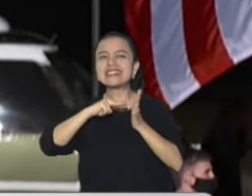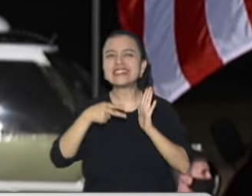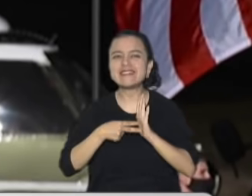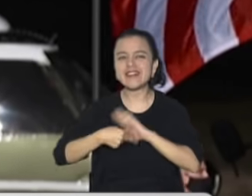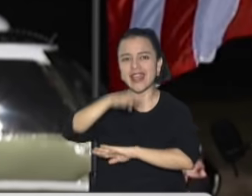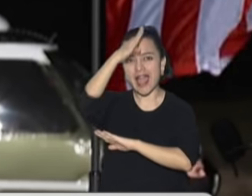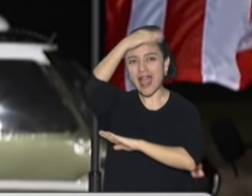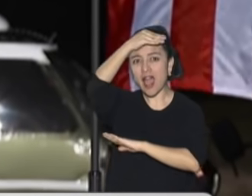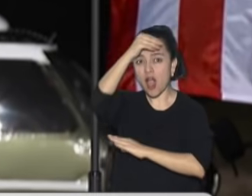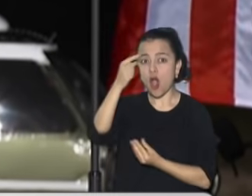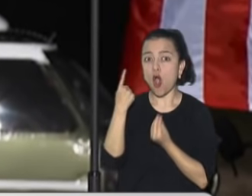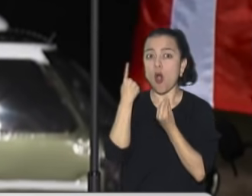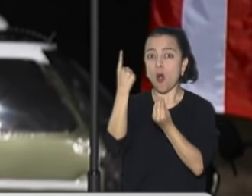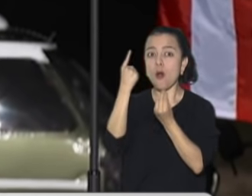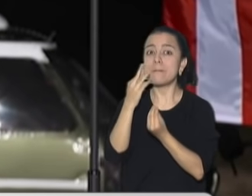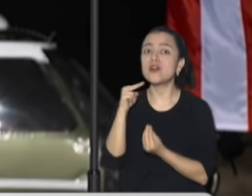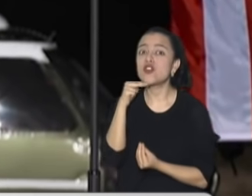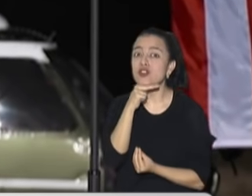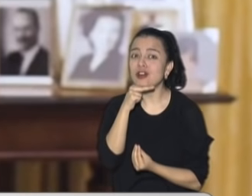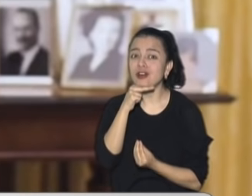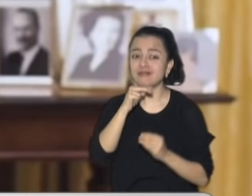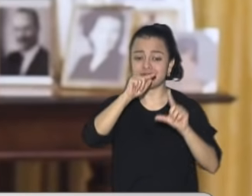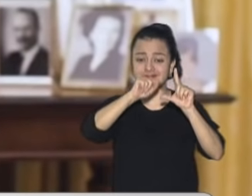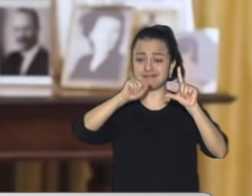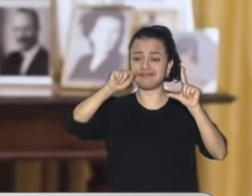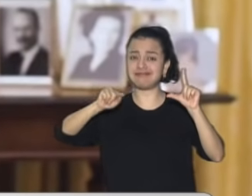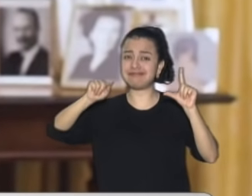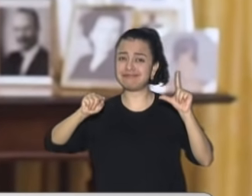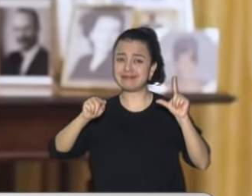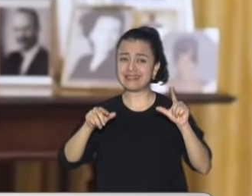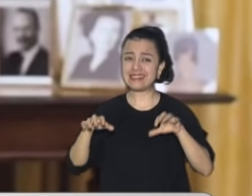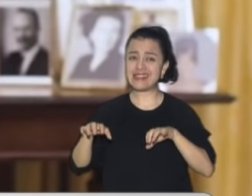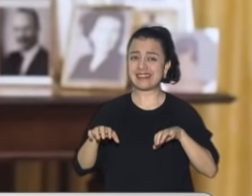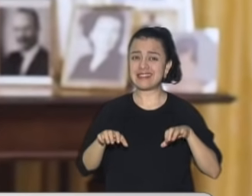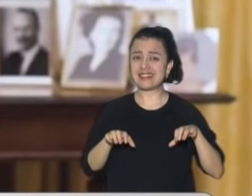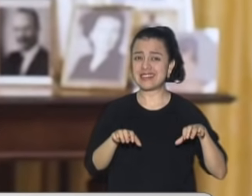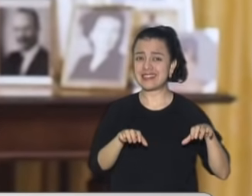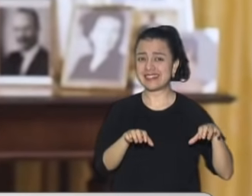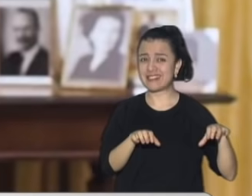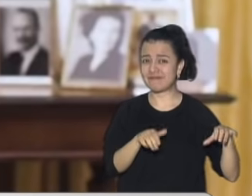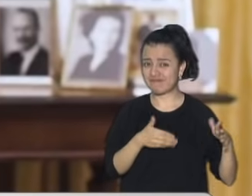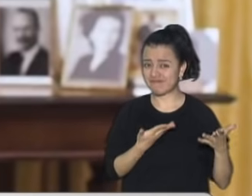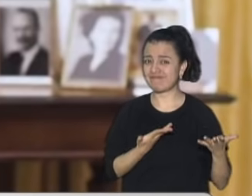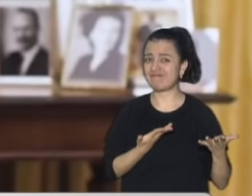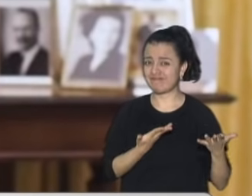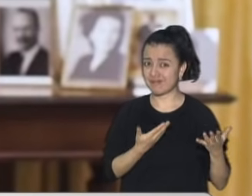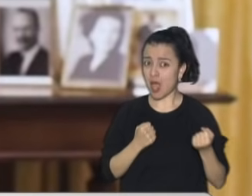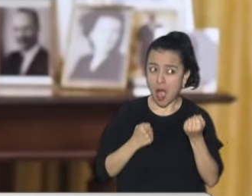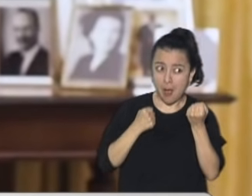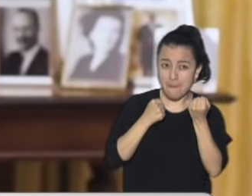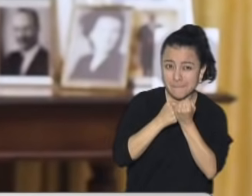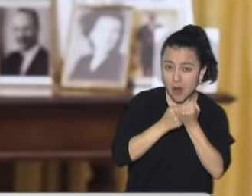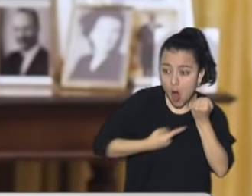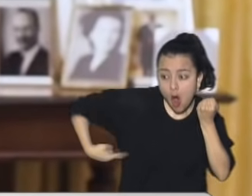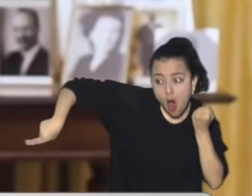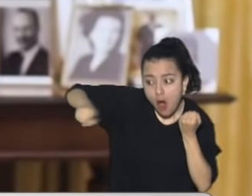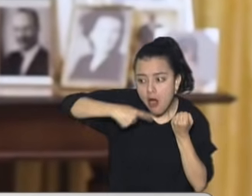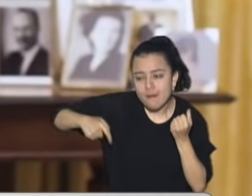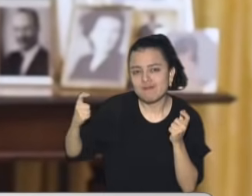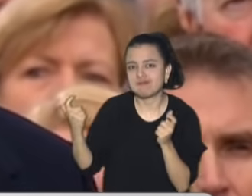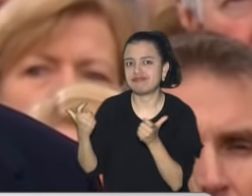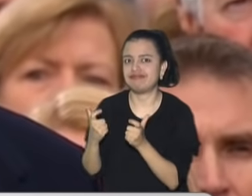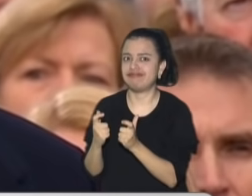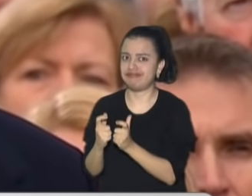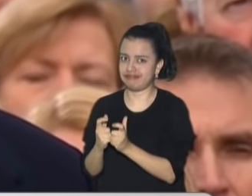republicano termina su gobierno en el punto más bajo para una presidencia desde el comienzo de este sondeo en la década de